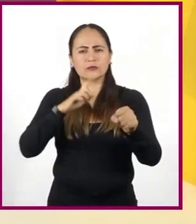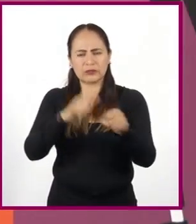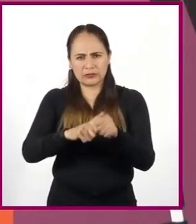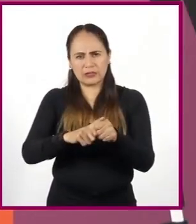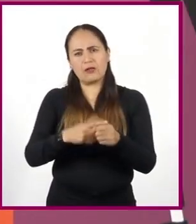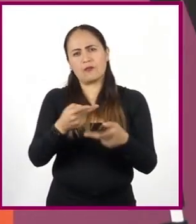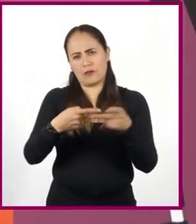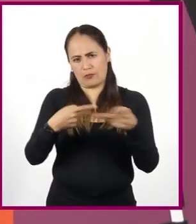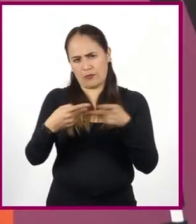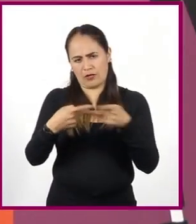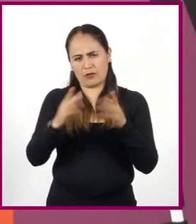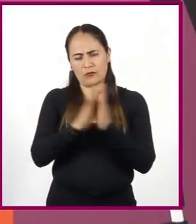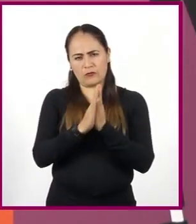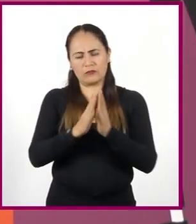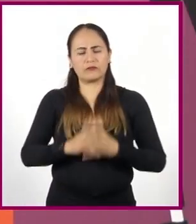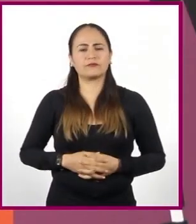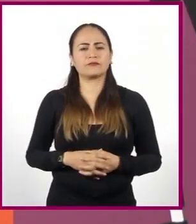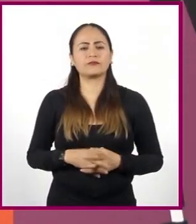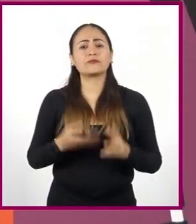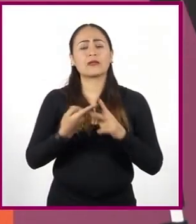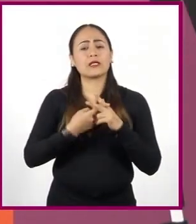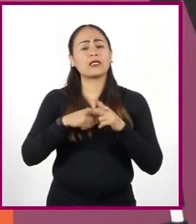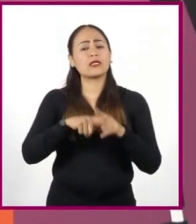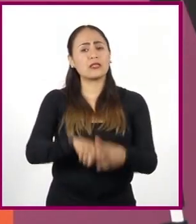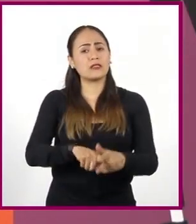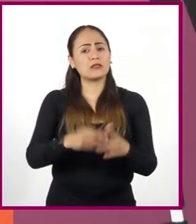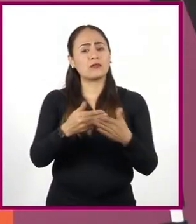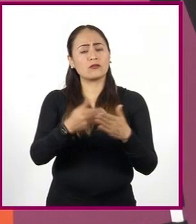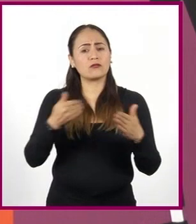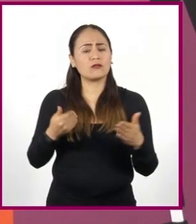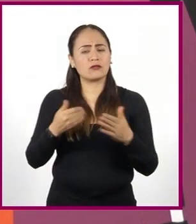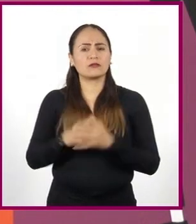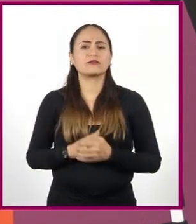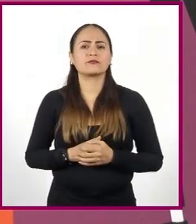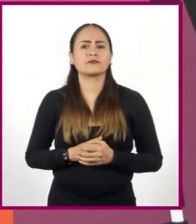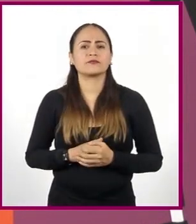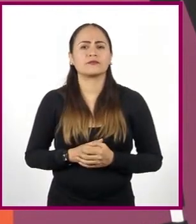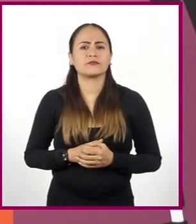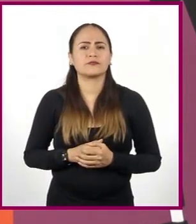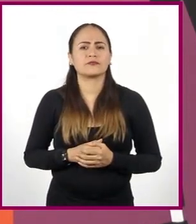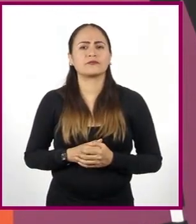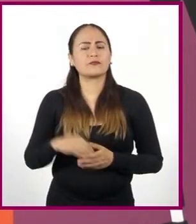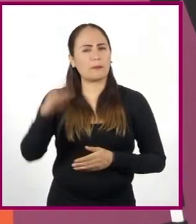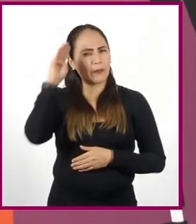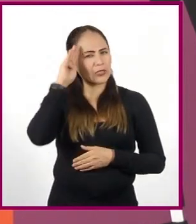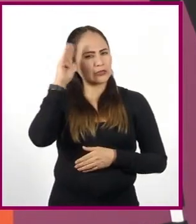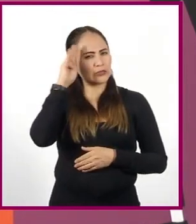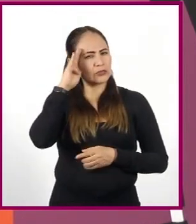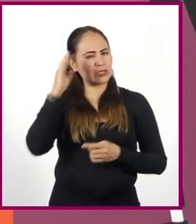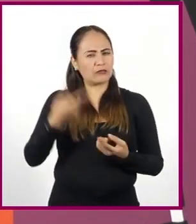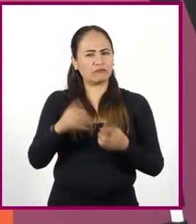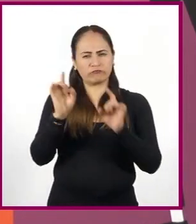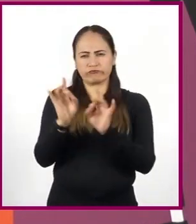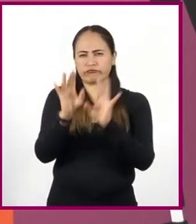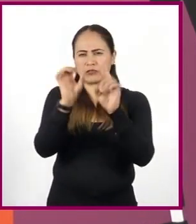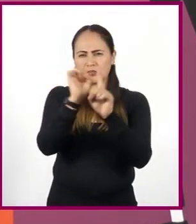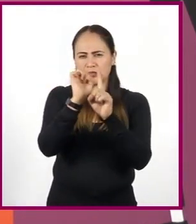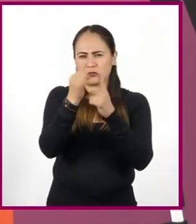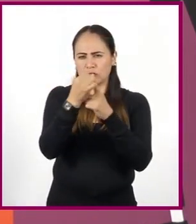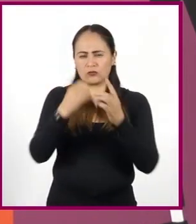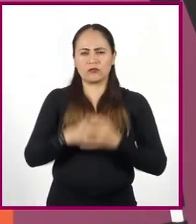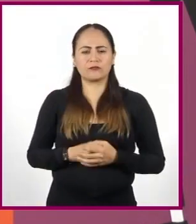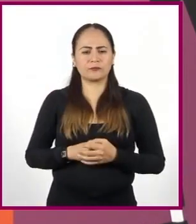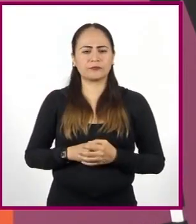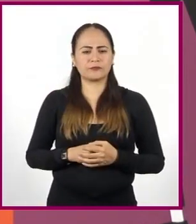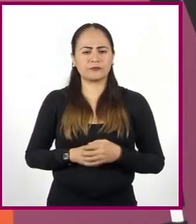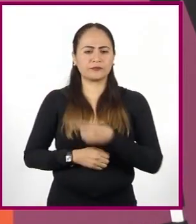regleta. Para dar inicio a nuestra sesión, les invito a que reflexionen sobre la siguiente situación. ¿Alguna vez